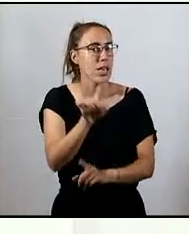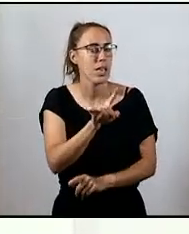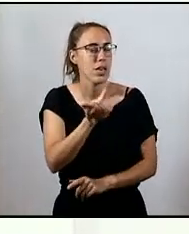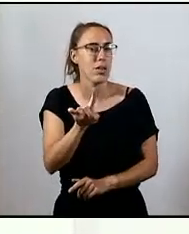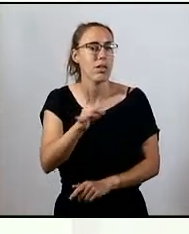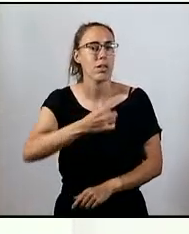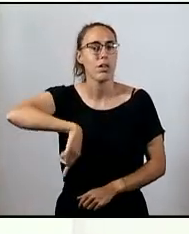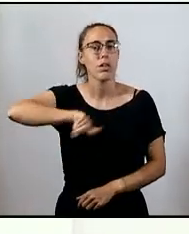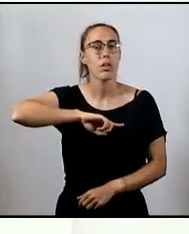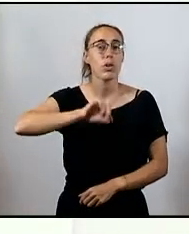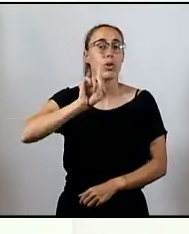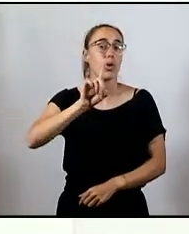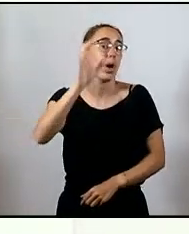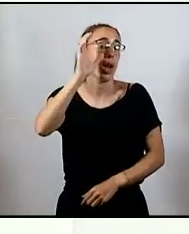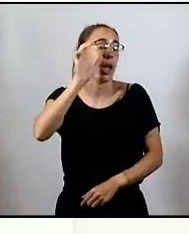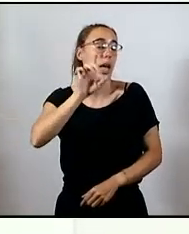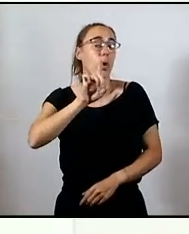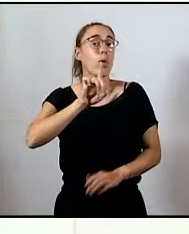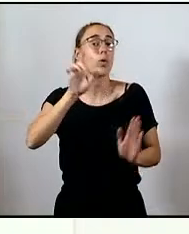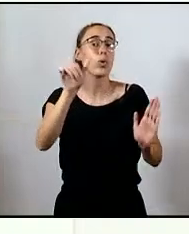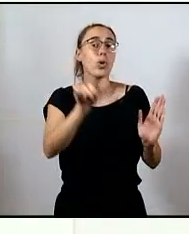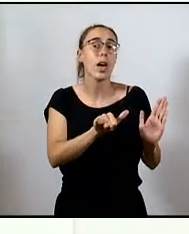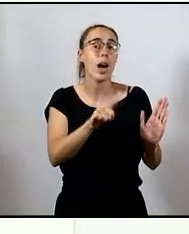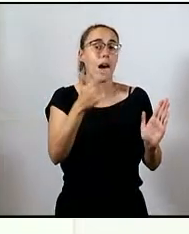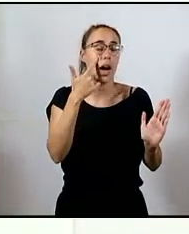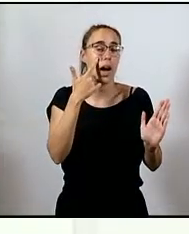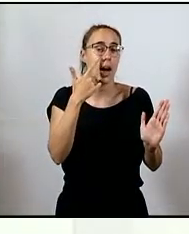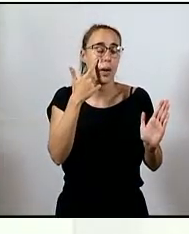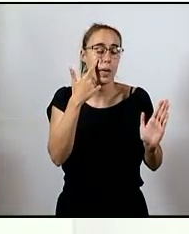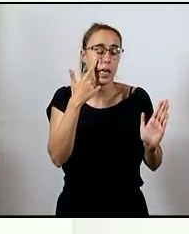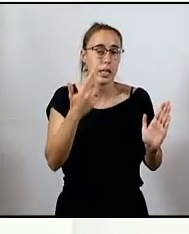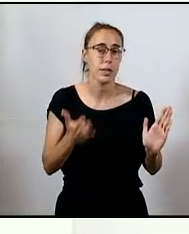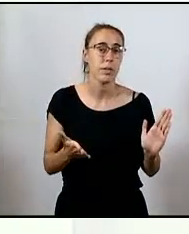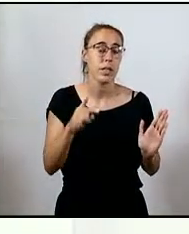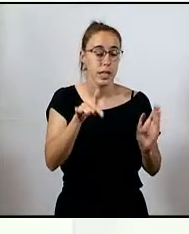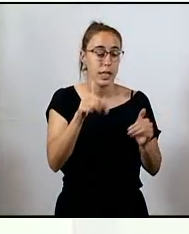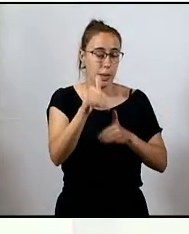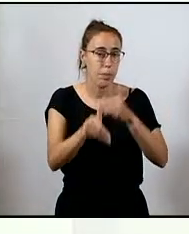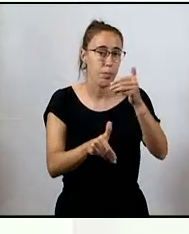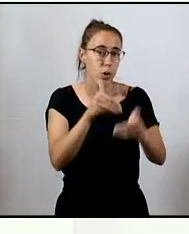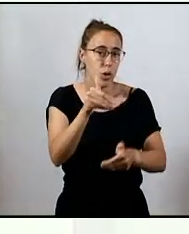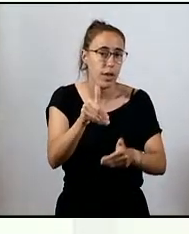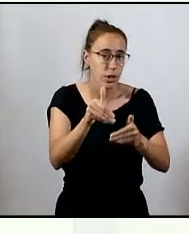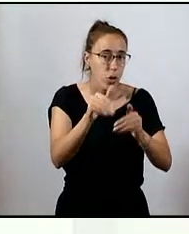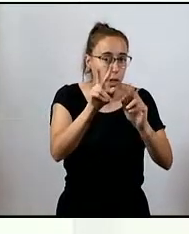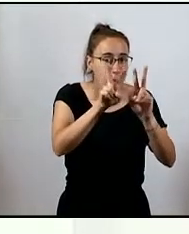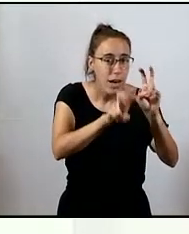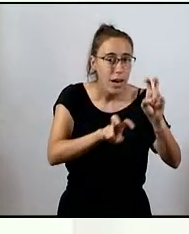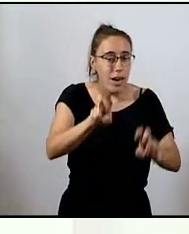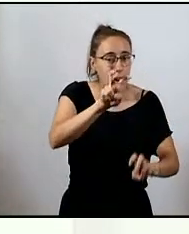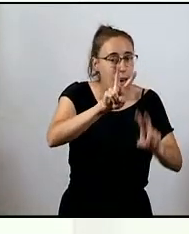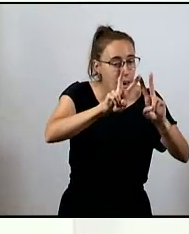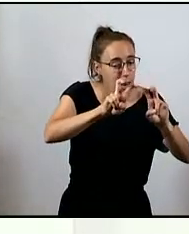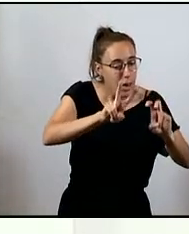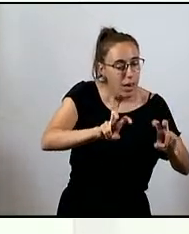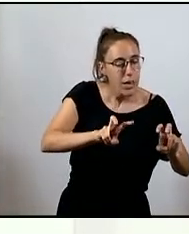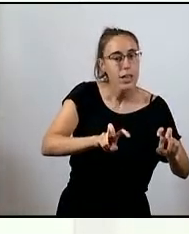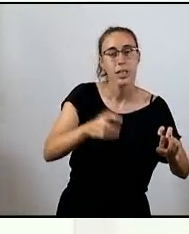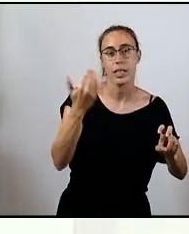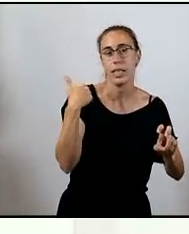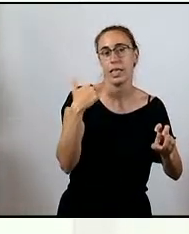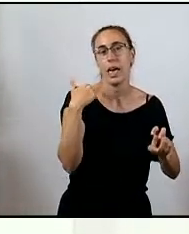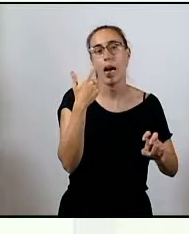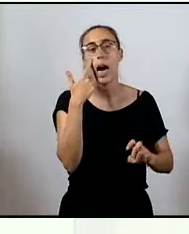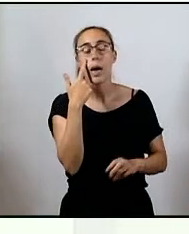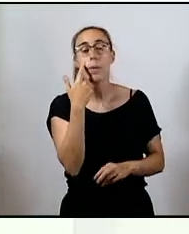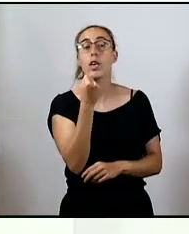optar por escuchar en qué deriva ese proceso de exploración. Una vez que se explore y se sepa cuál es la cantidad y cómo,